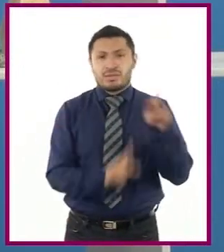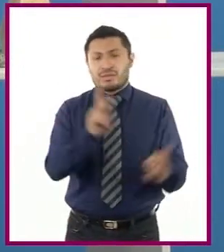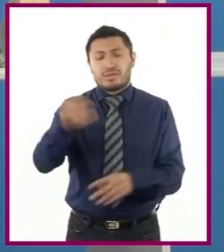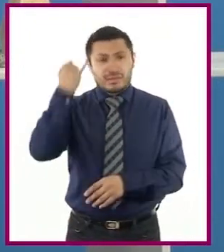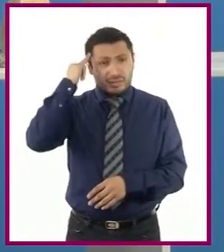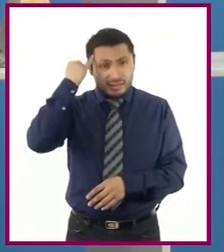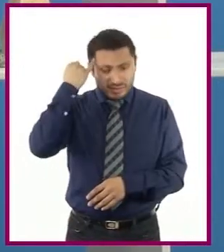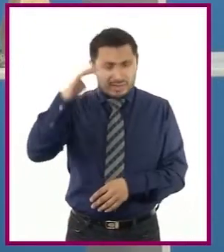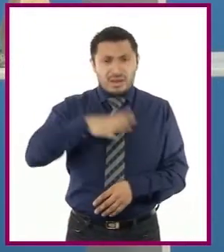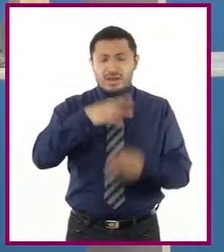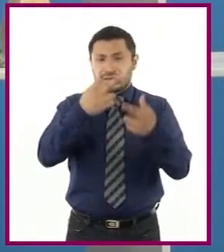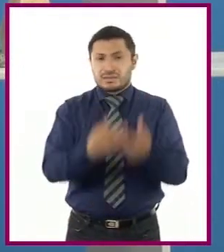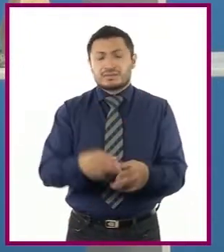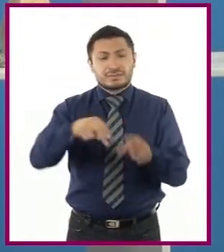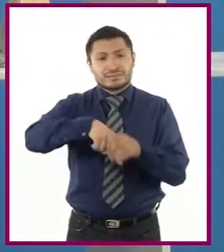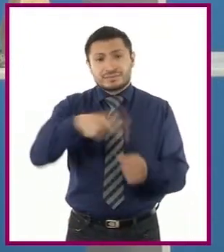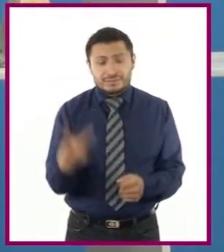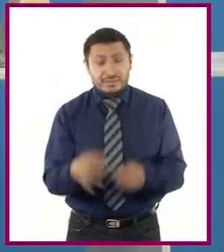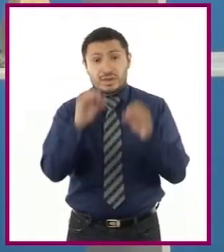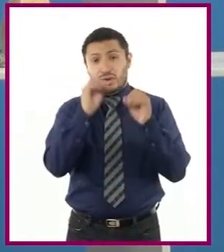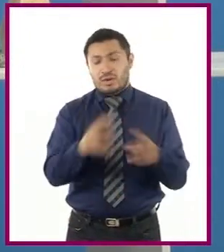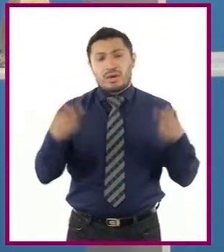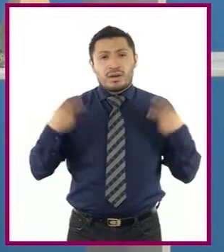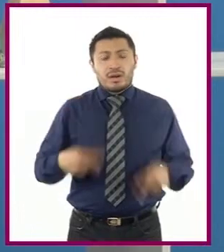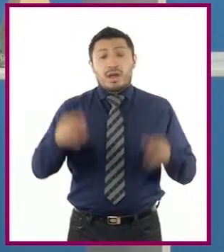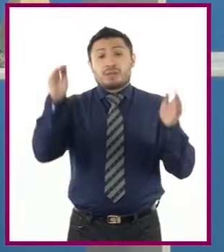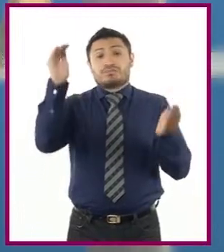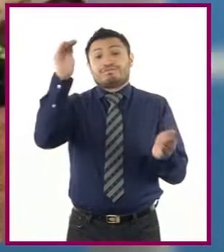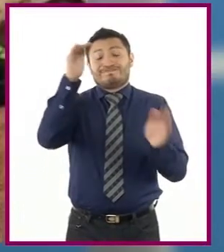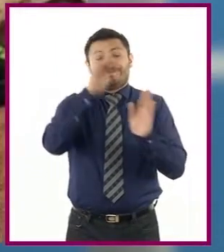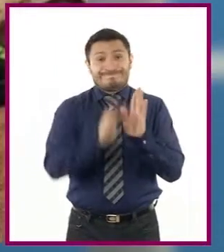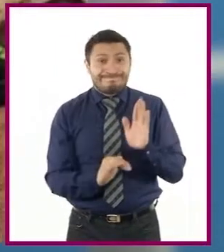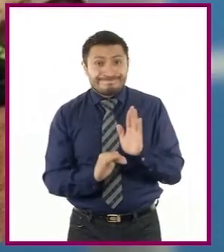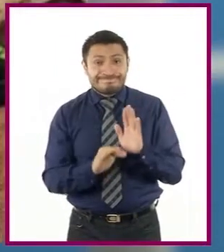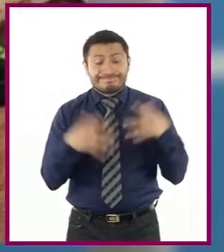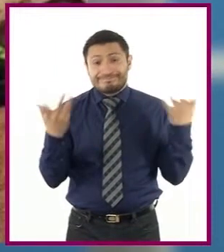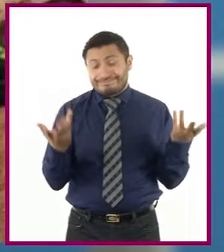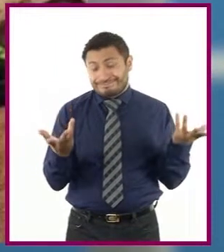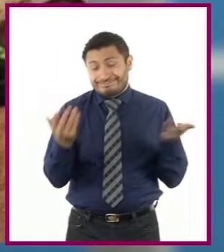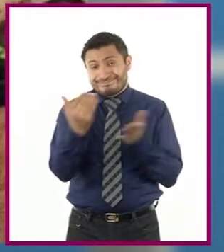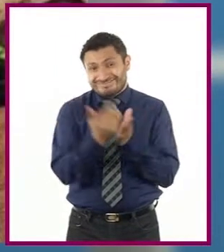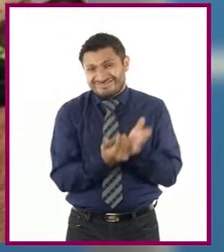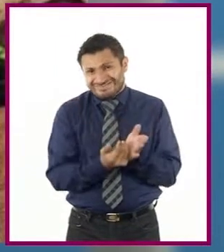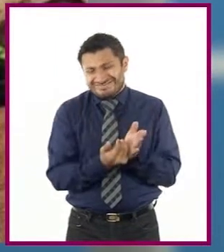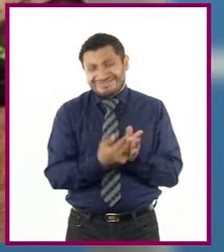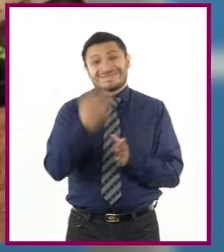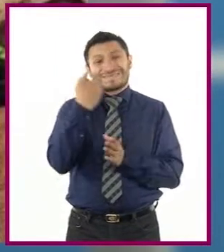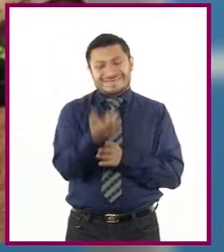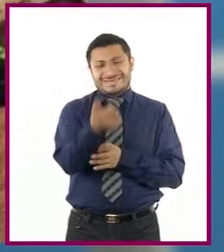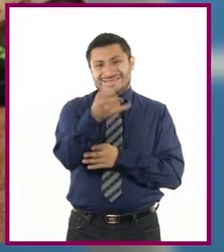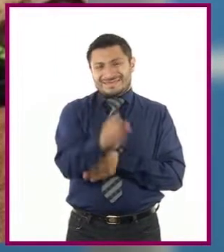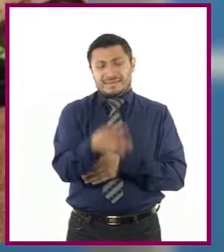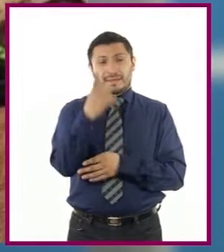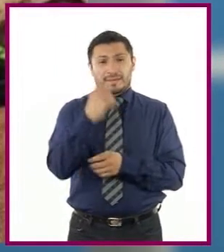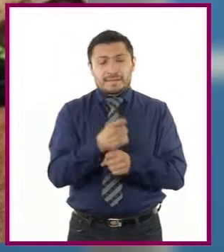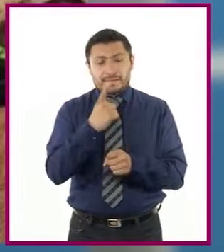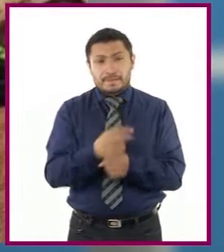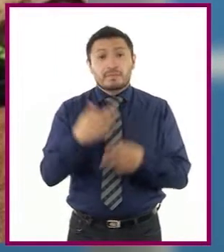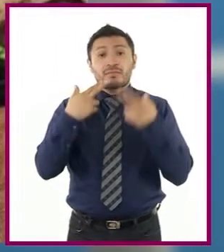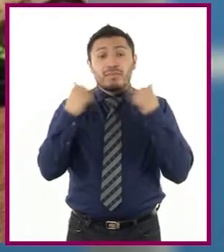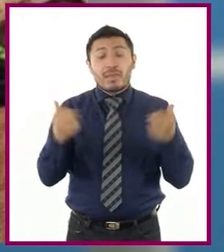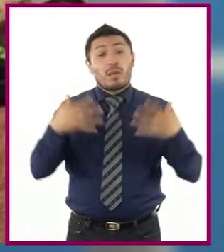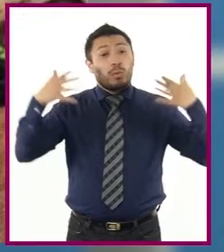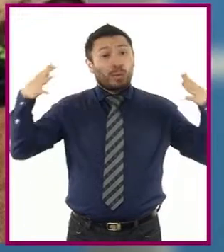indios que habían quedado vacíos o con una población muy reducida. Así, fueron surgiendo las primeras grandes haciendas, pero